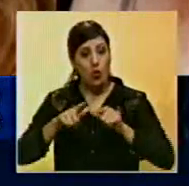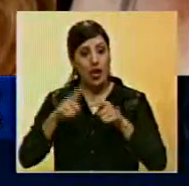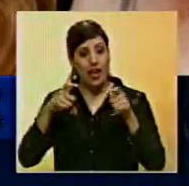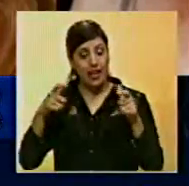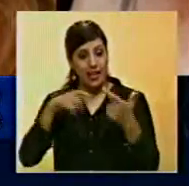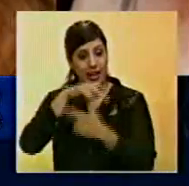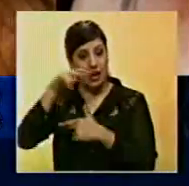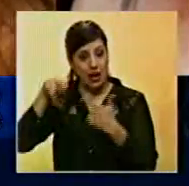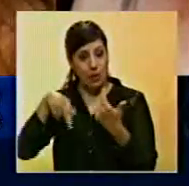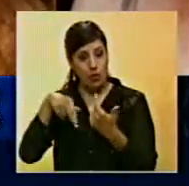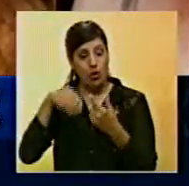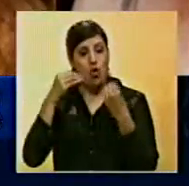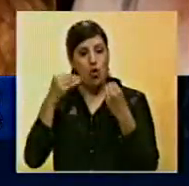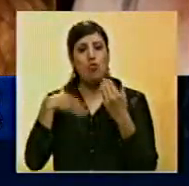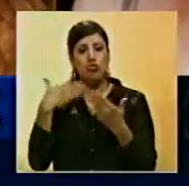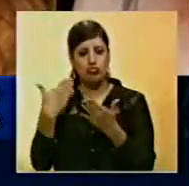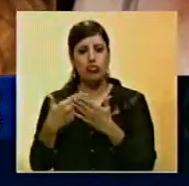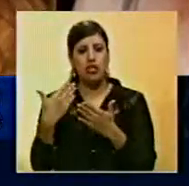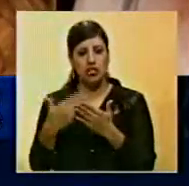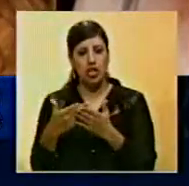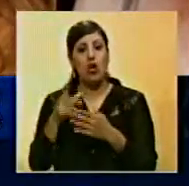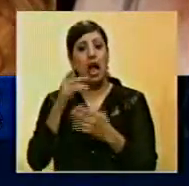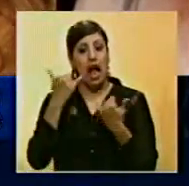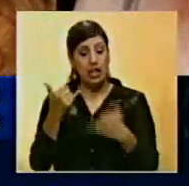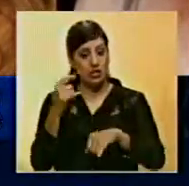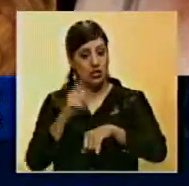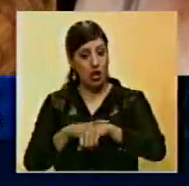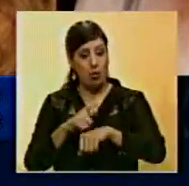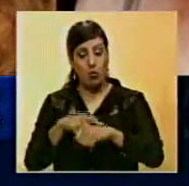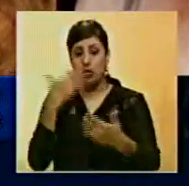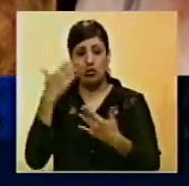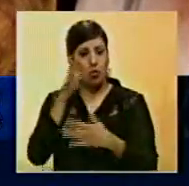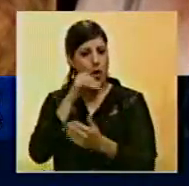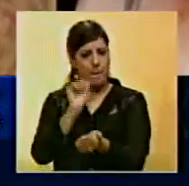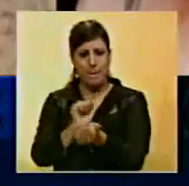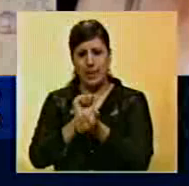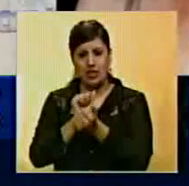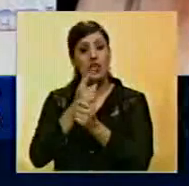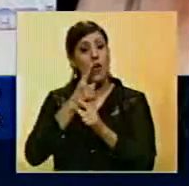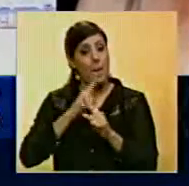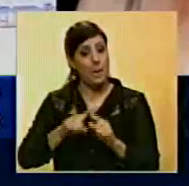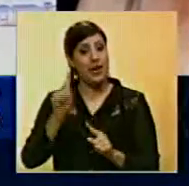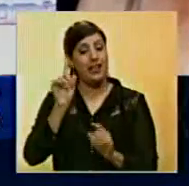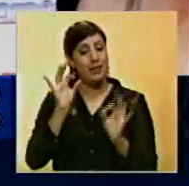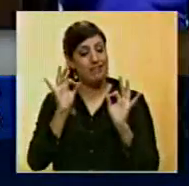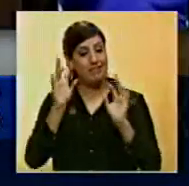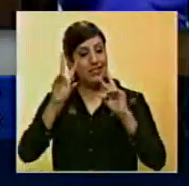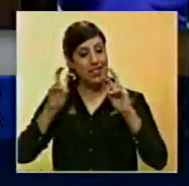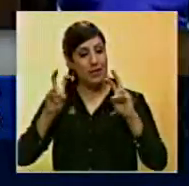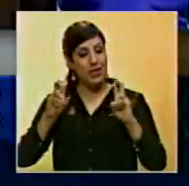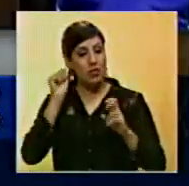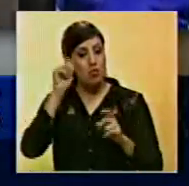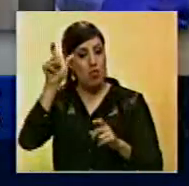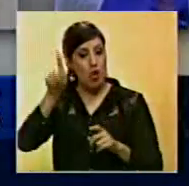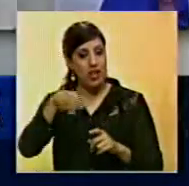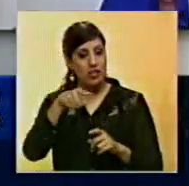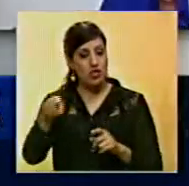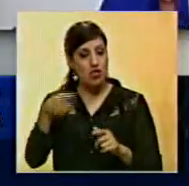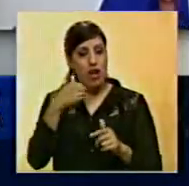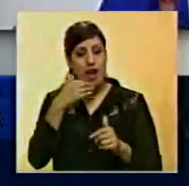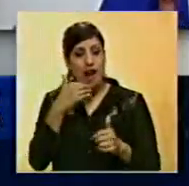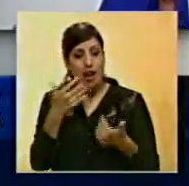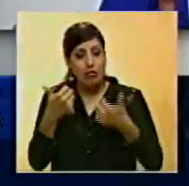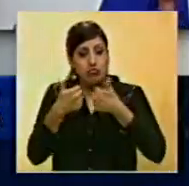de la República como testigo. Hasta el momento, Kay no enfrenta cargos, pero también se investiga si la actriz sostuvo